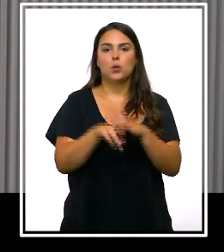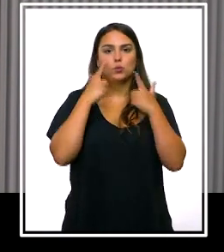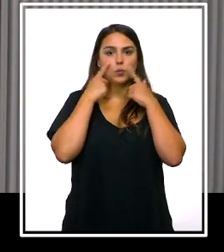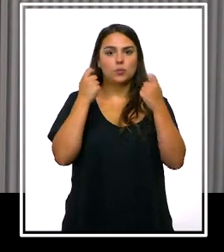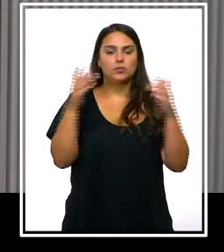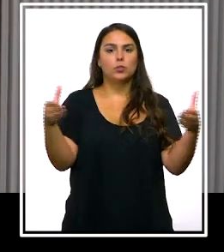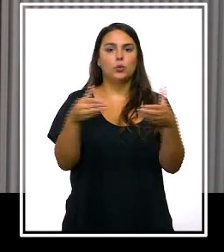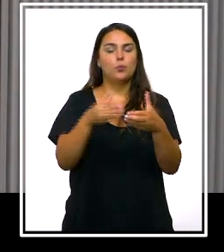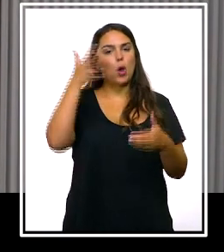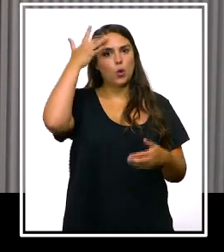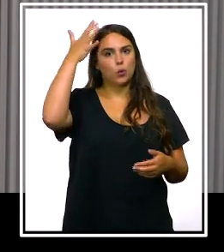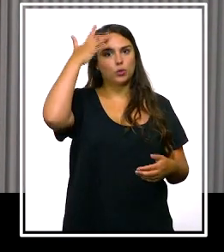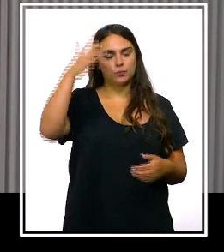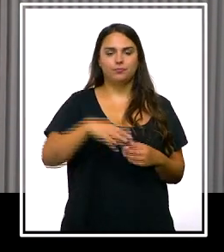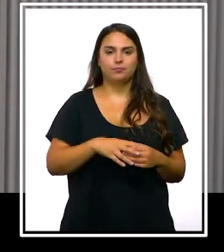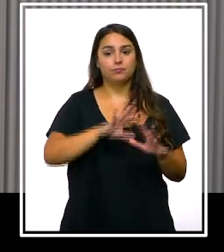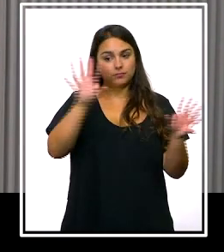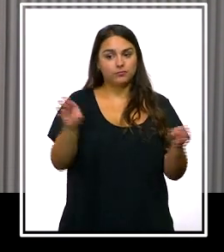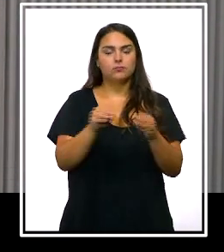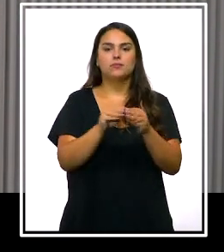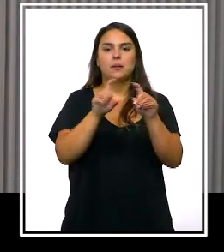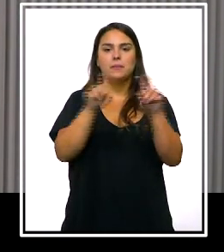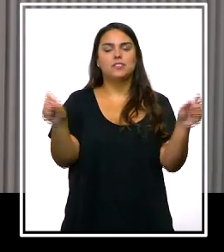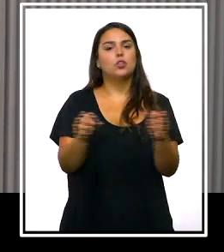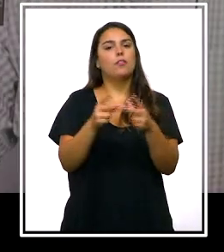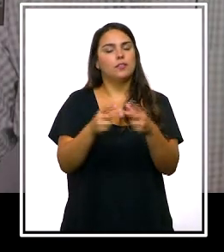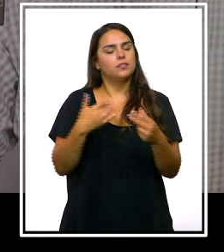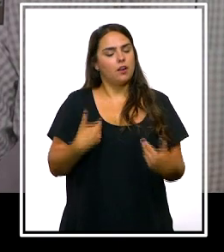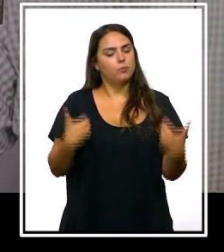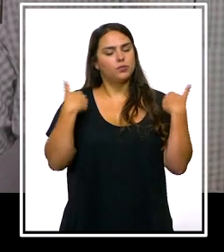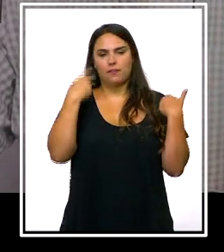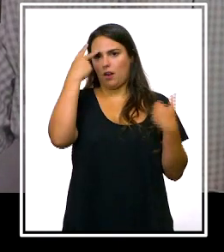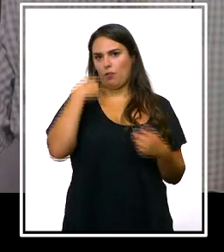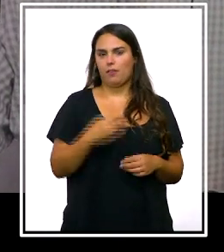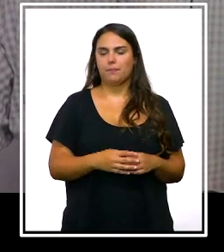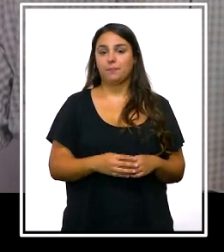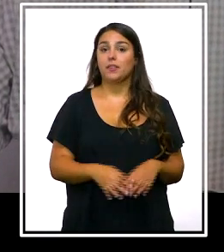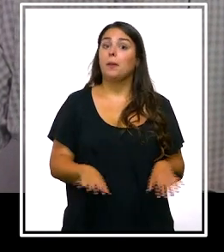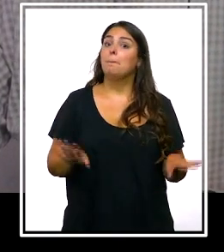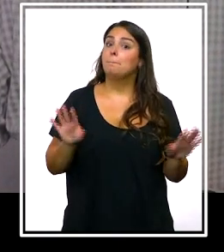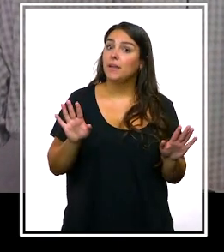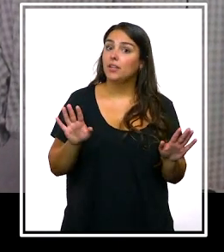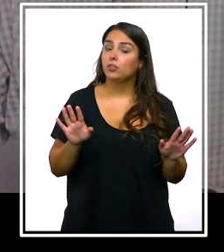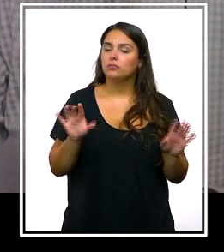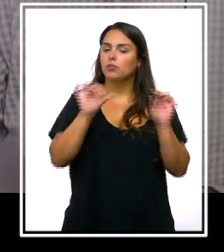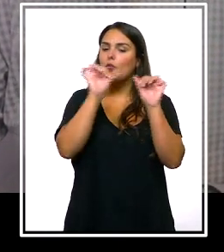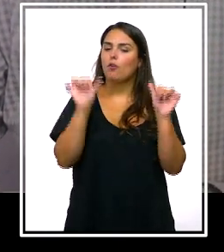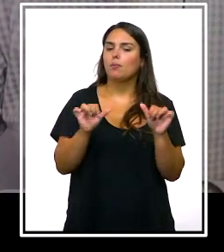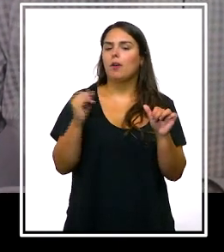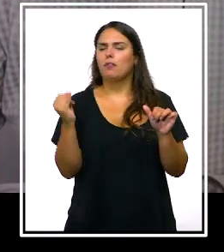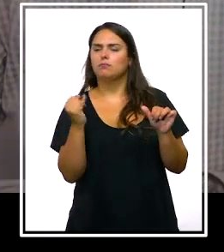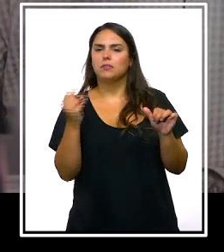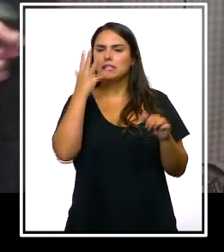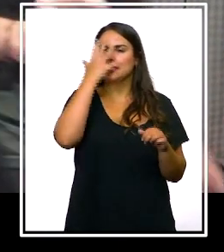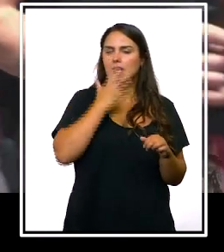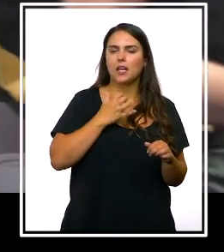recursos humanos del Grupo Ilunion, el conglomerado de empresas socialmente responsables de la ONCE. Pero debajo de esa apariencia de ejecutivo serio